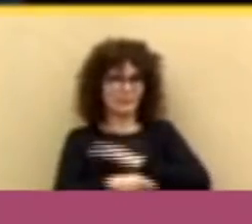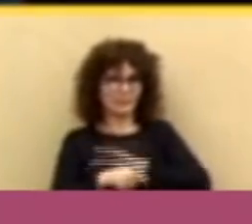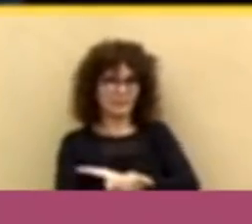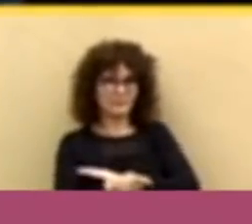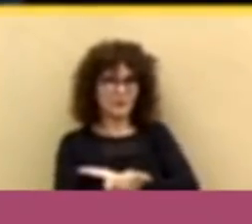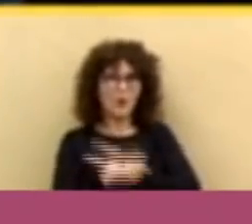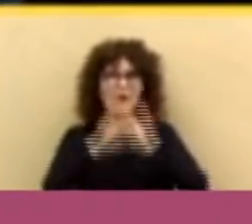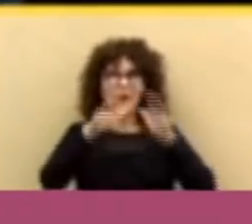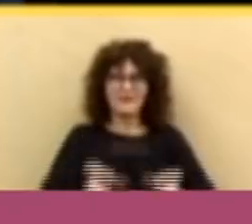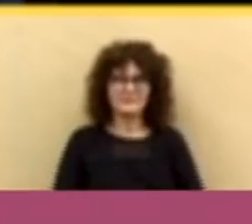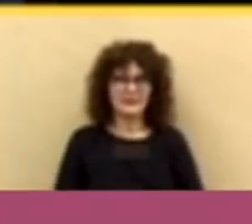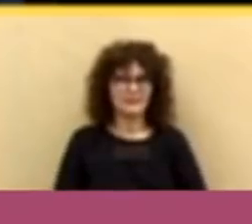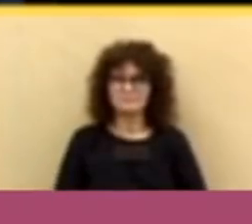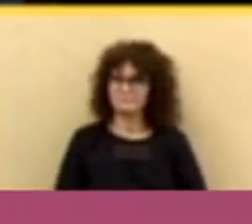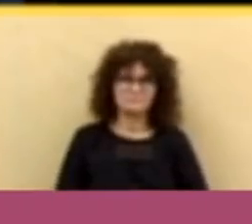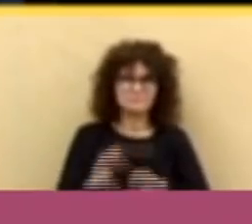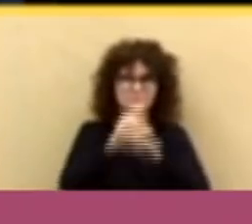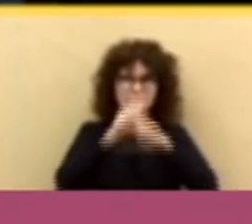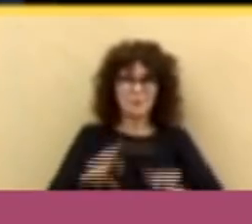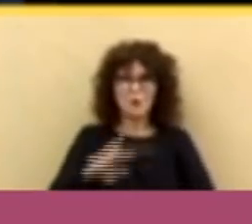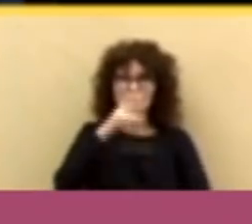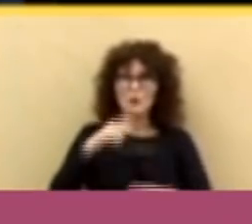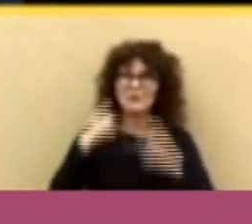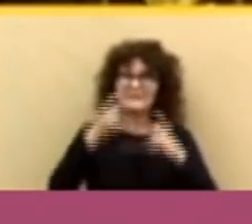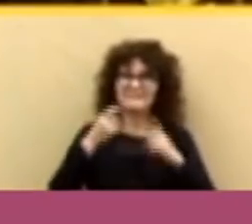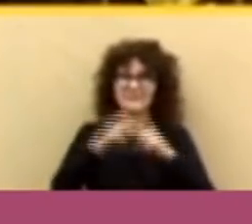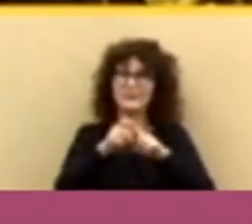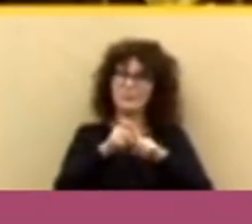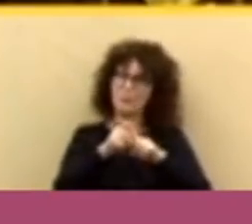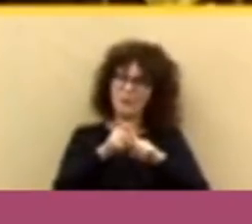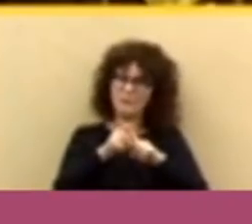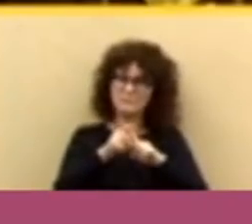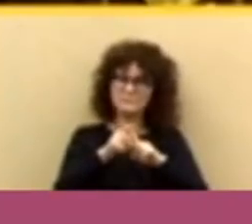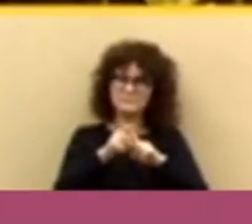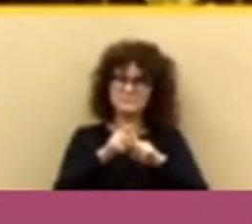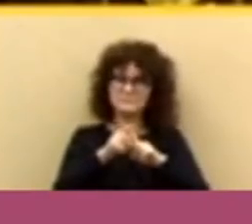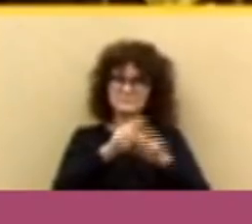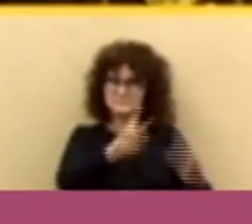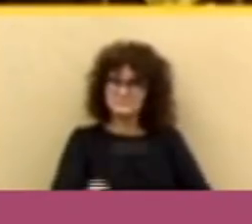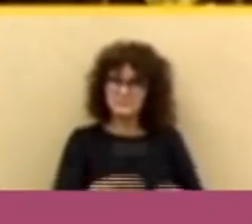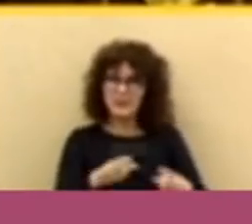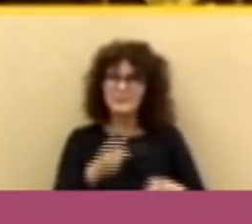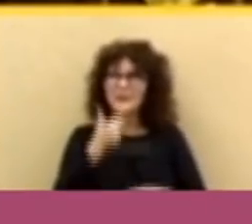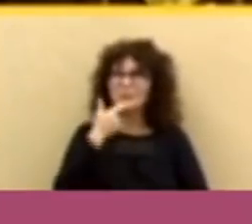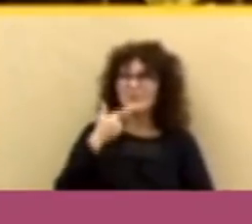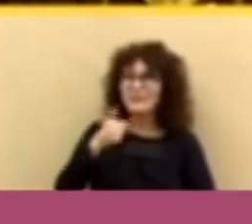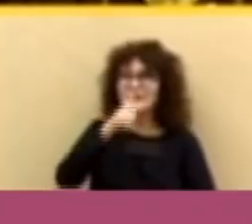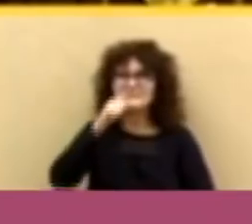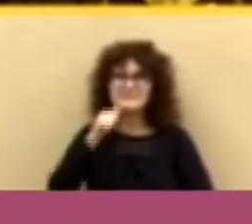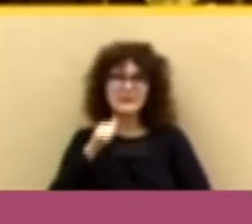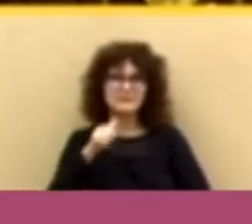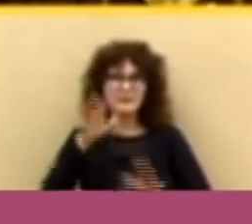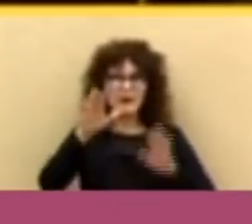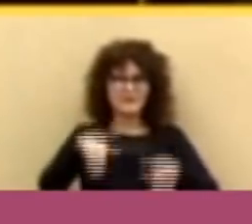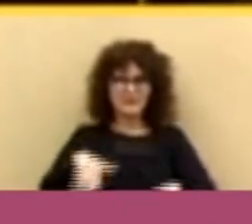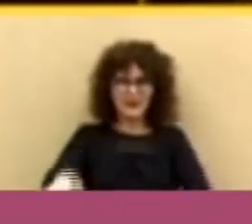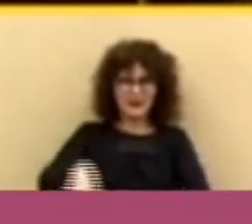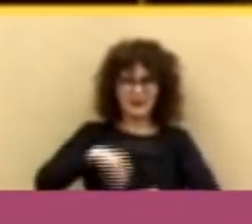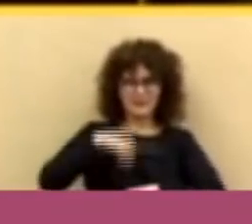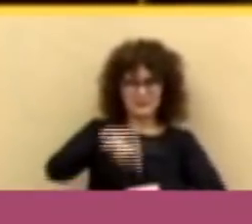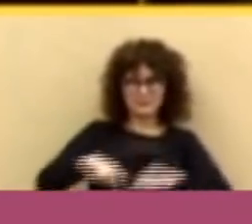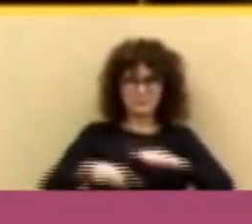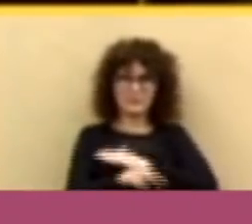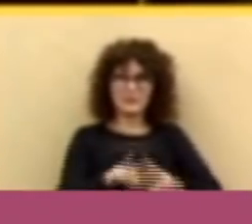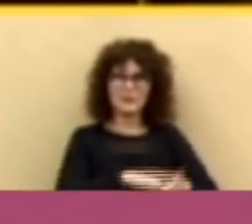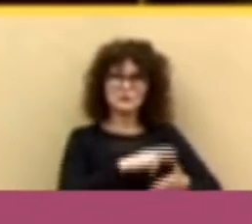peor momento para revivirla una temporada más. Debería plantearse por qué Sánchez acoge esta función de censura con tanto entusiasmo.